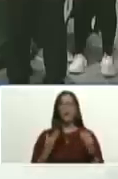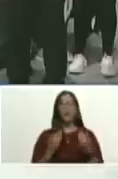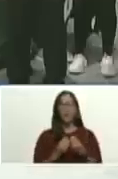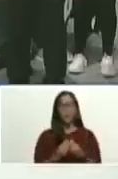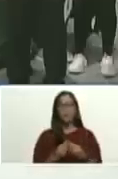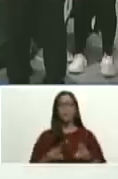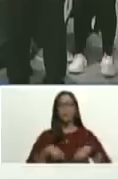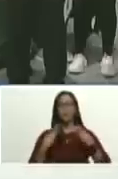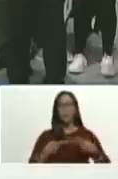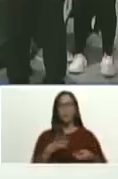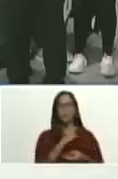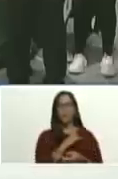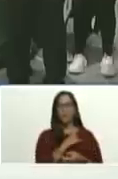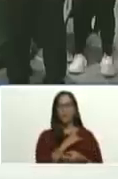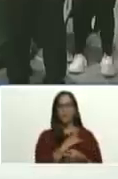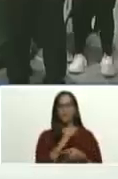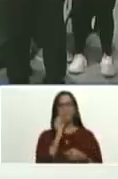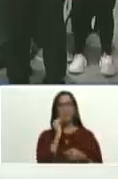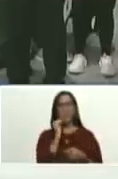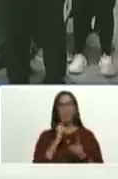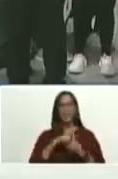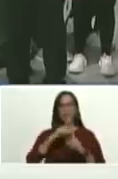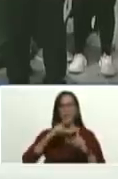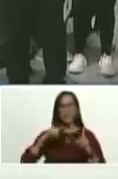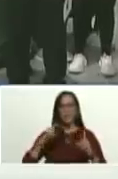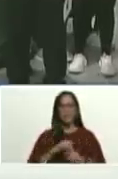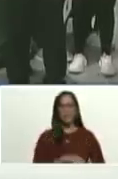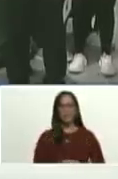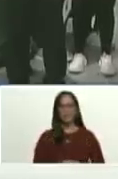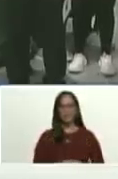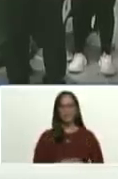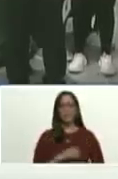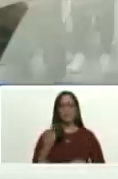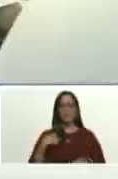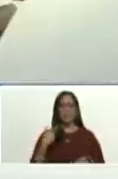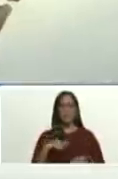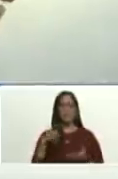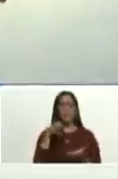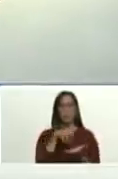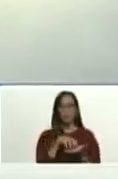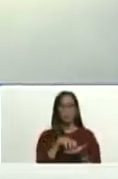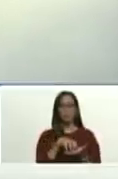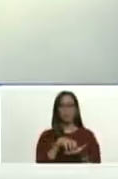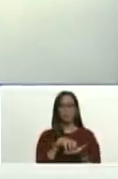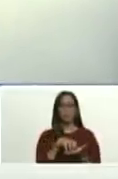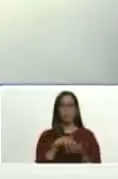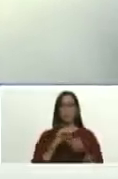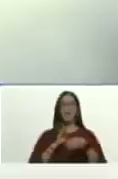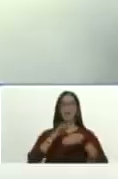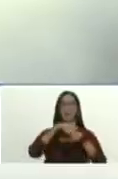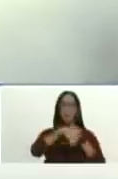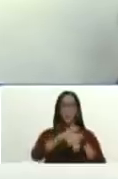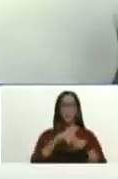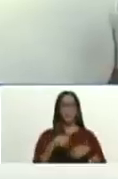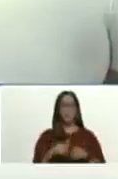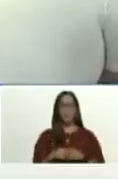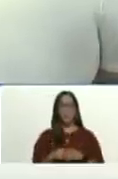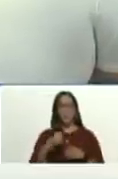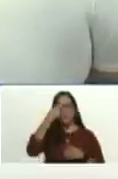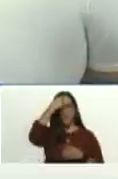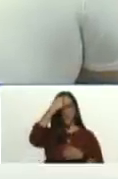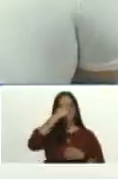nueva Universidad de las Especialidades Eléctricas, que tiene como su núcleo rector allá en Guri, en el pueblo